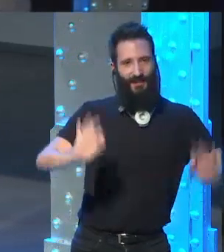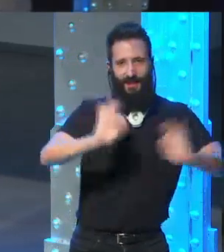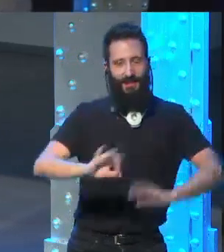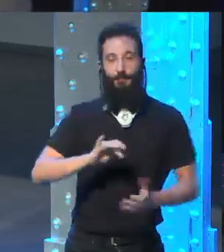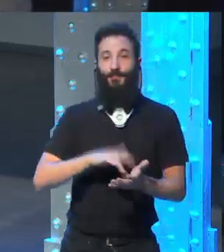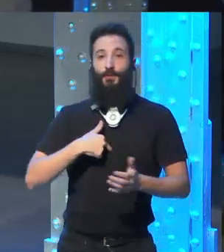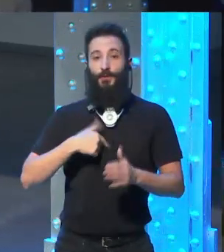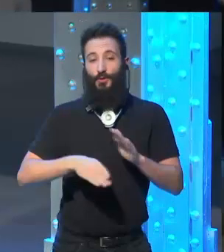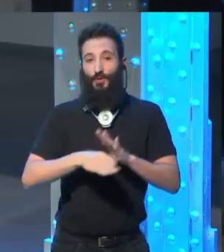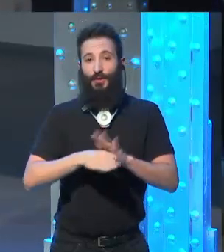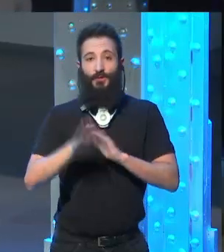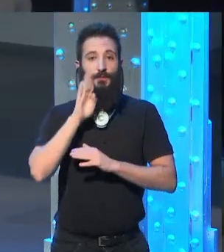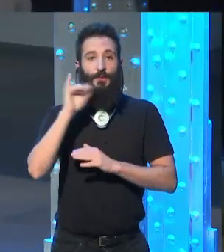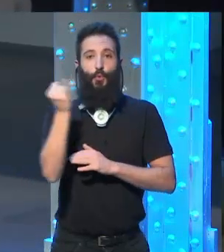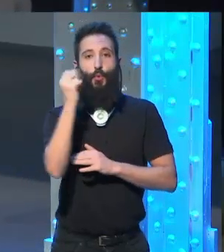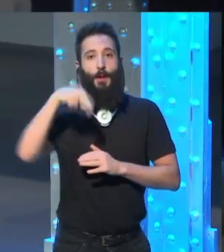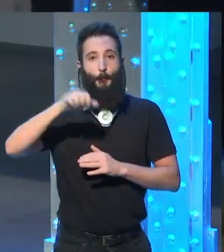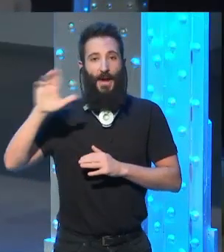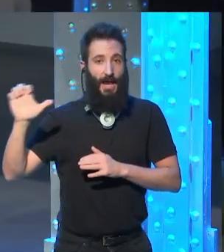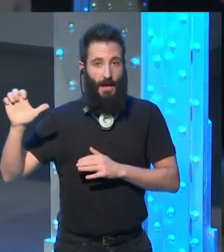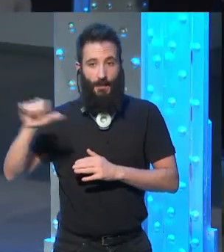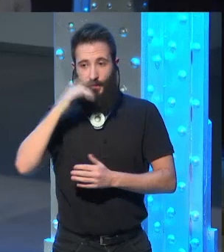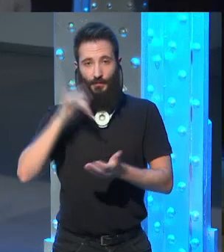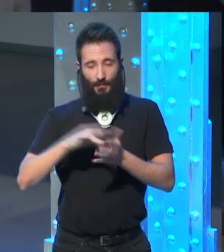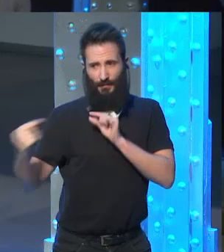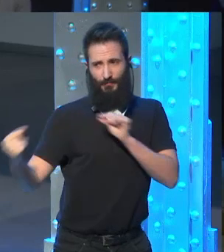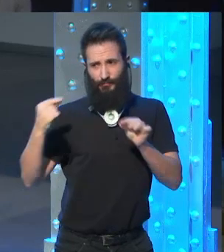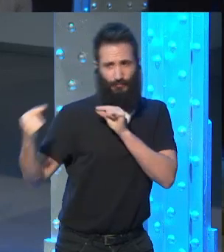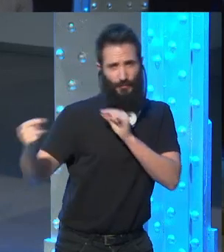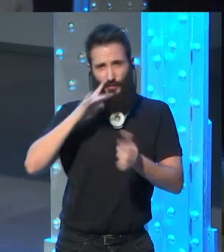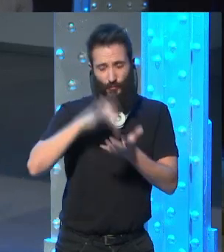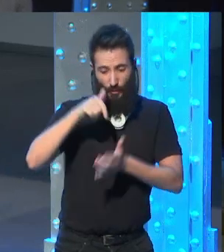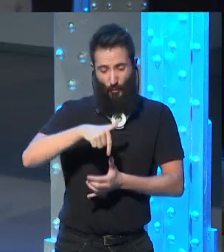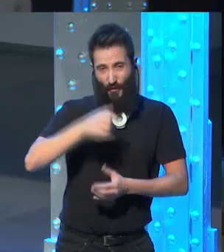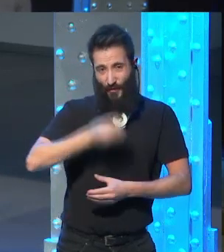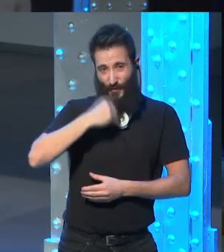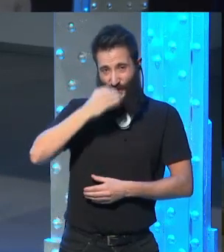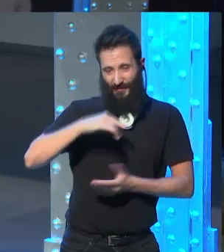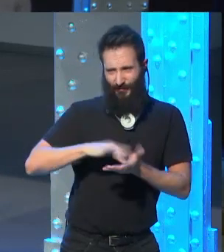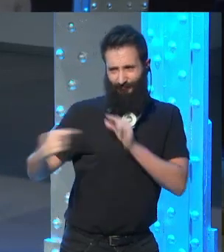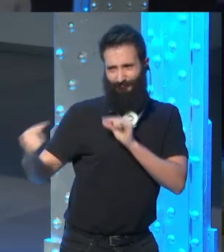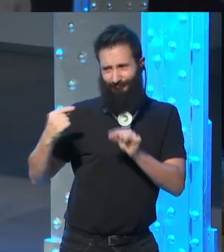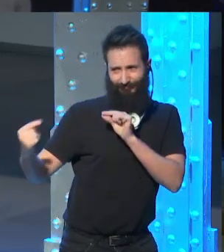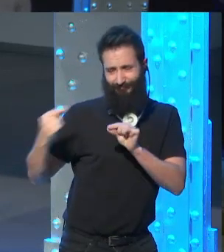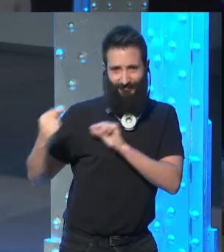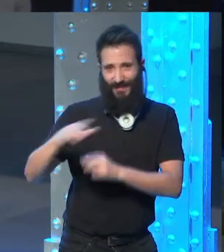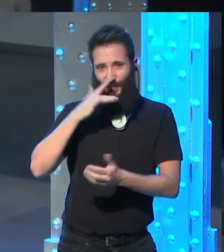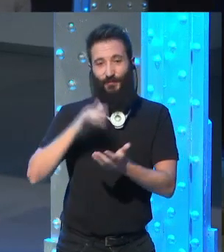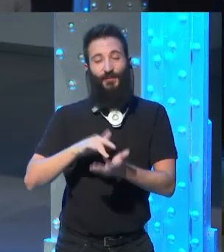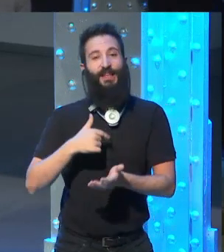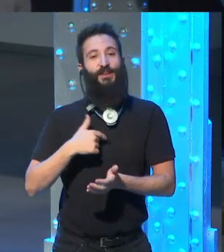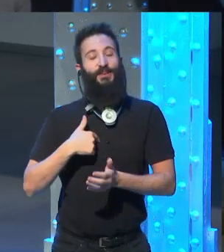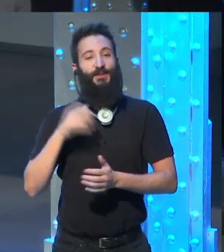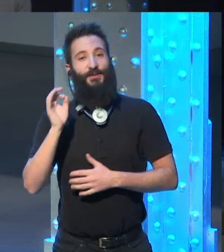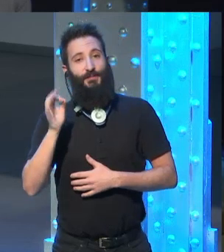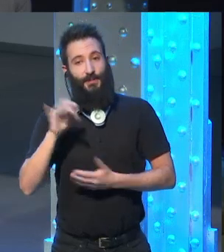Yo siguiendo el comentario de Juanpe, y de hecho lo estamos discutiendo durante la comida hoy, yo, por